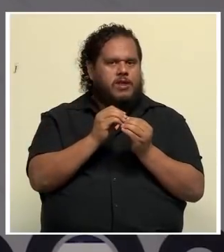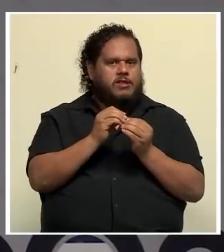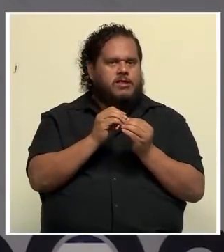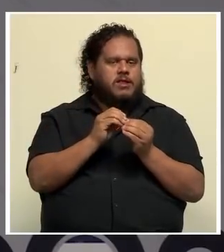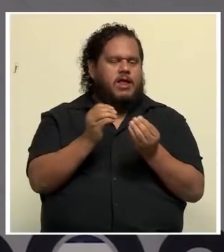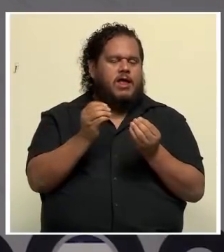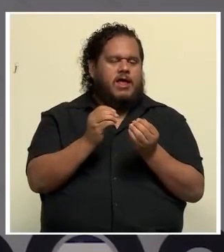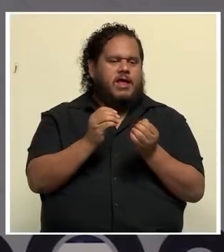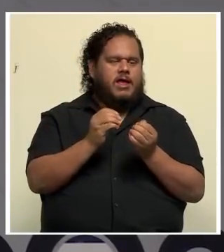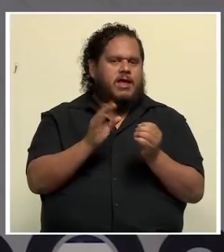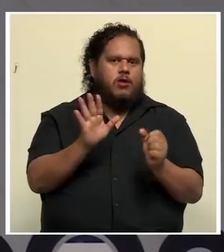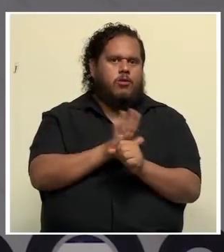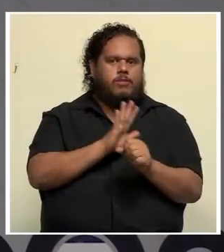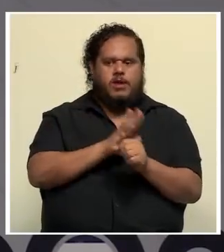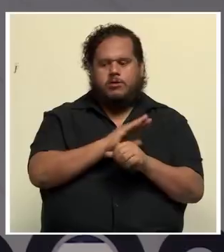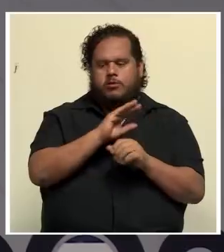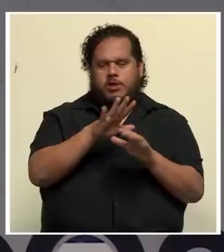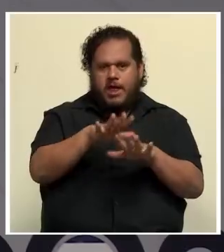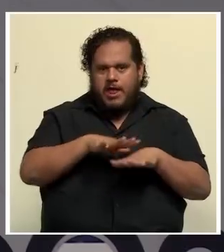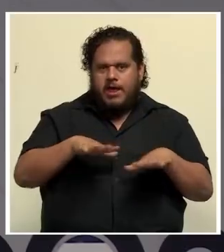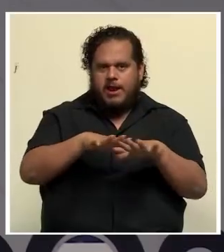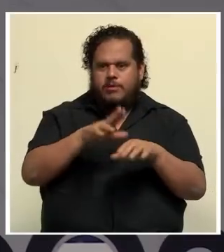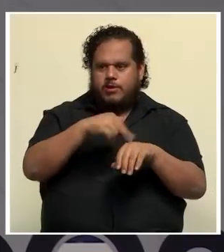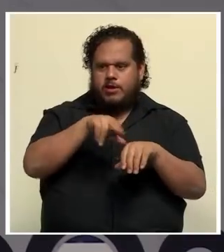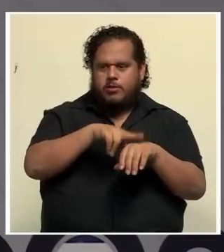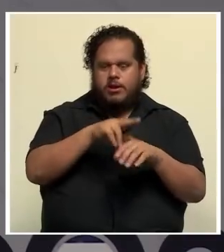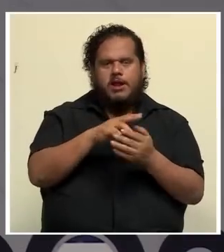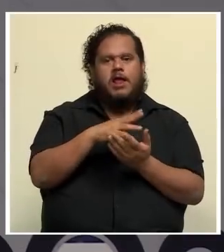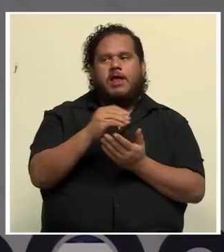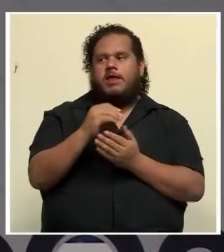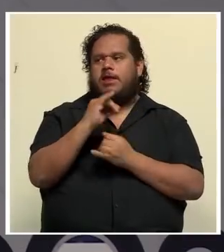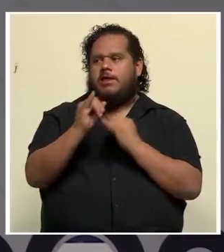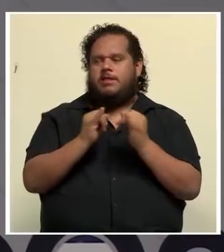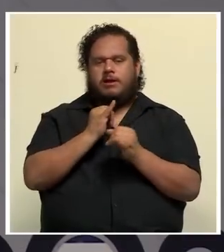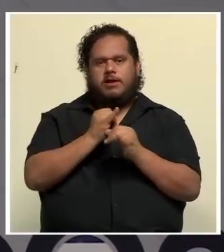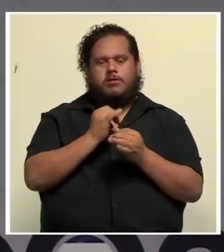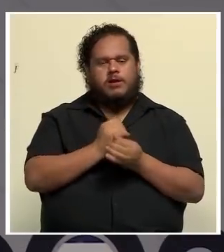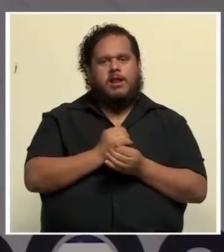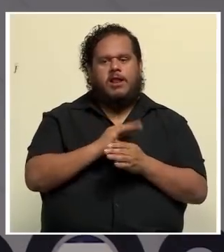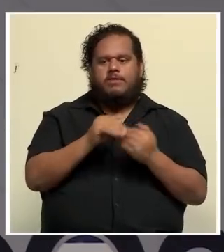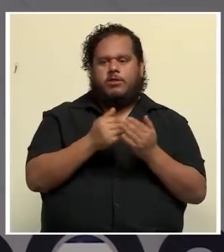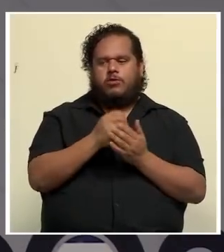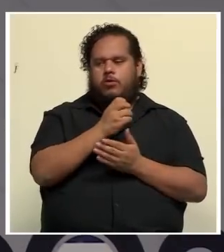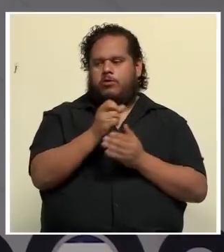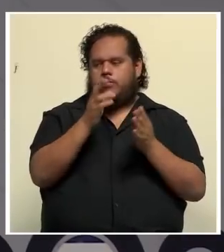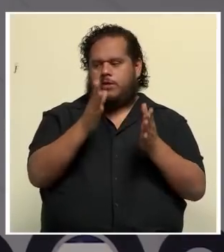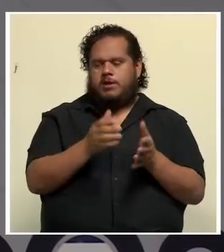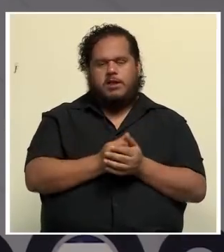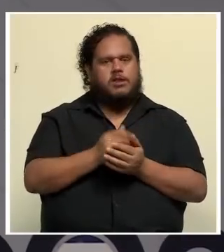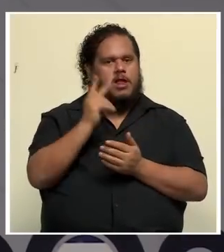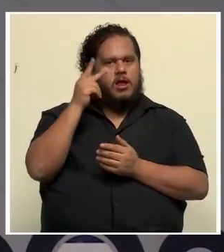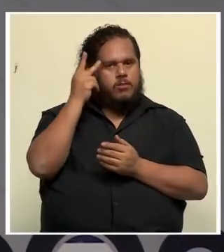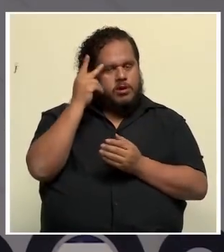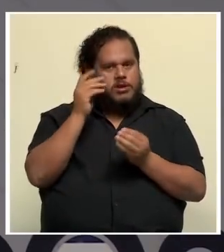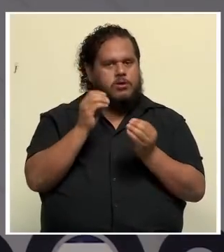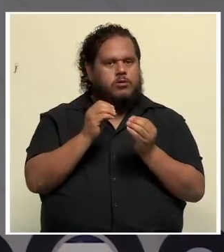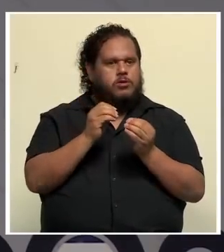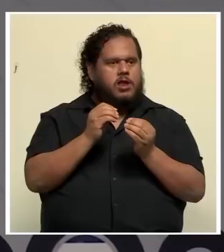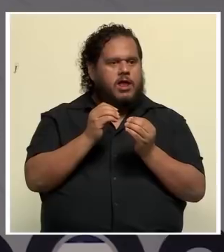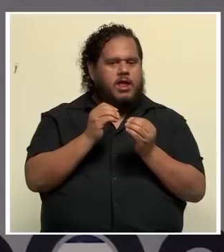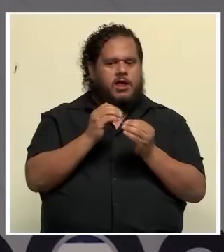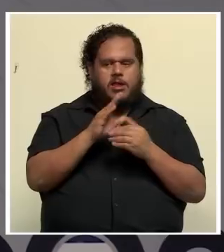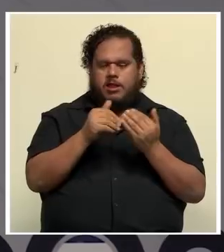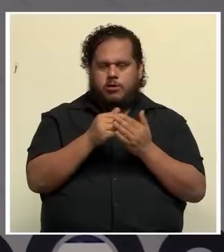curtidos en el ámbito nacional y yo diría que incluso en el ámbito internacional de los costarricenses, políticos más curtidos en todo